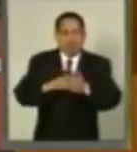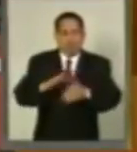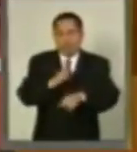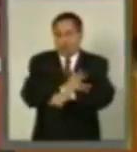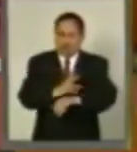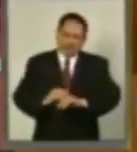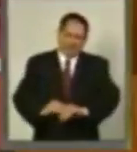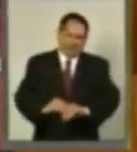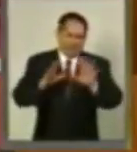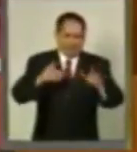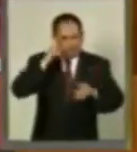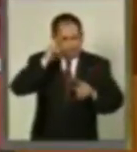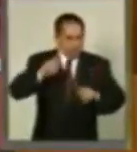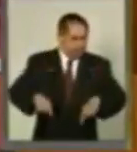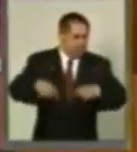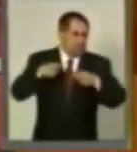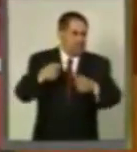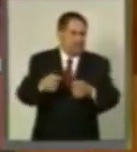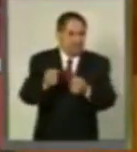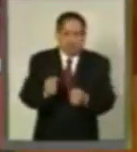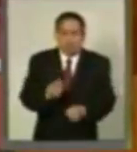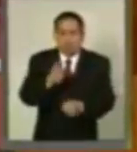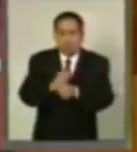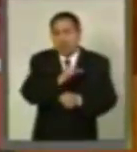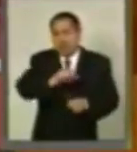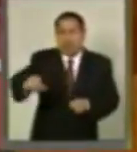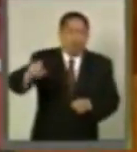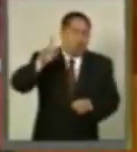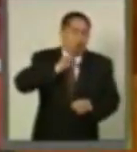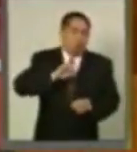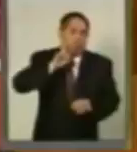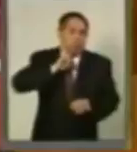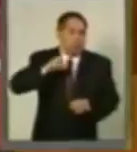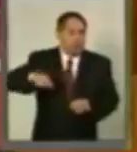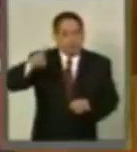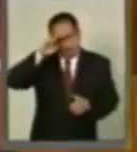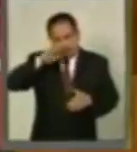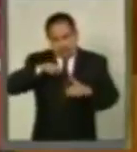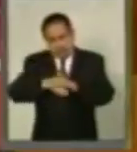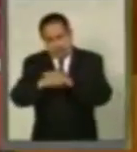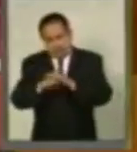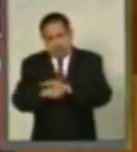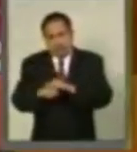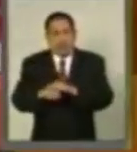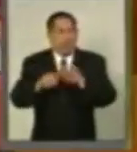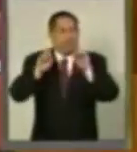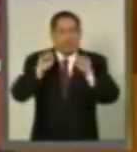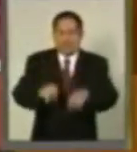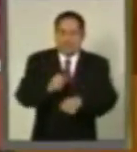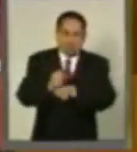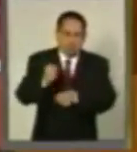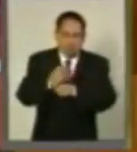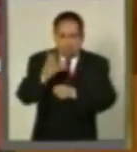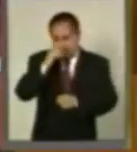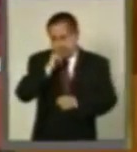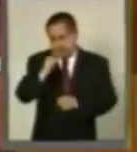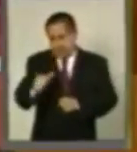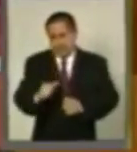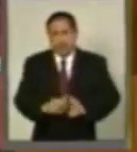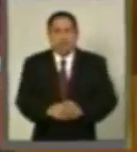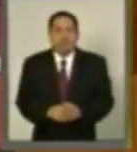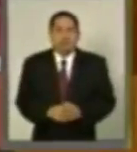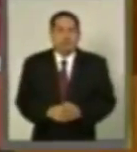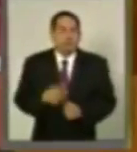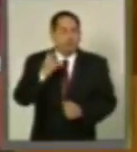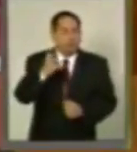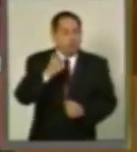transversal para garantizar a todas las mujeres el acceso a una vida libre de violencia.